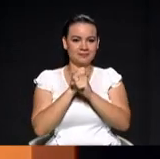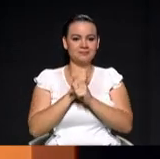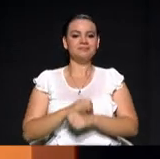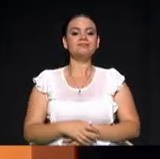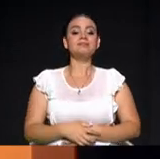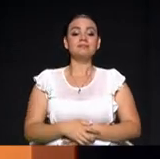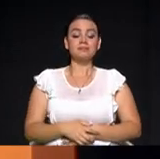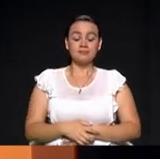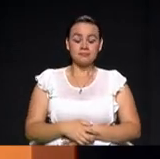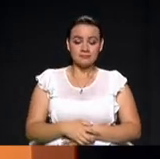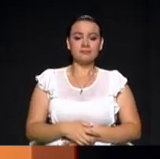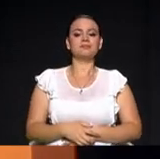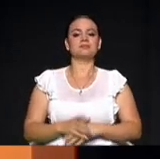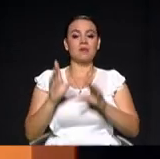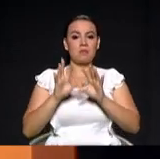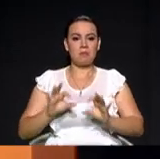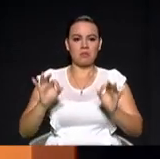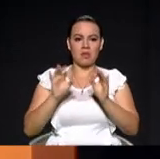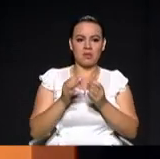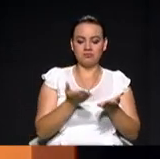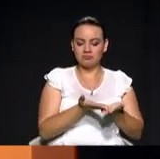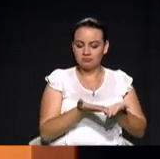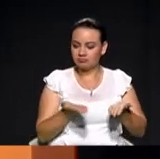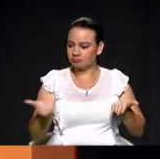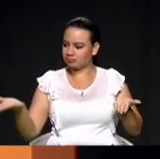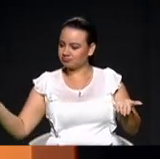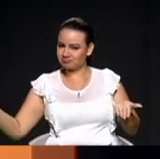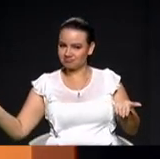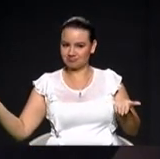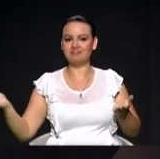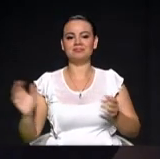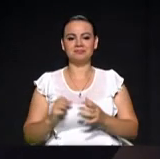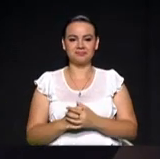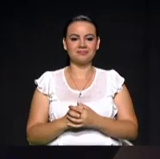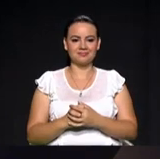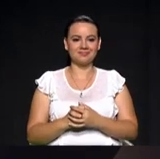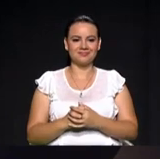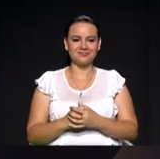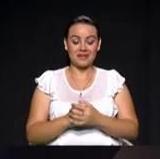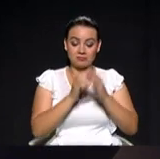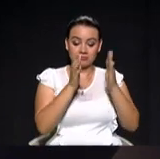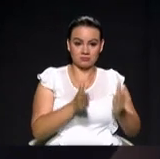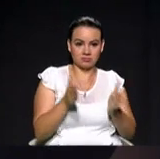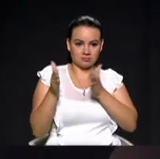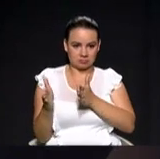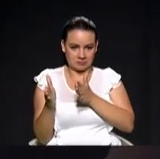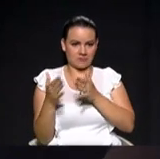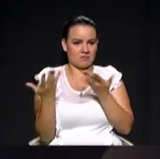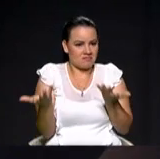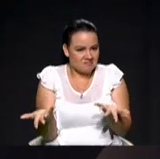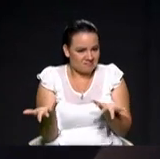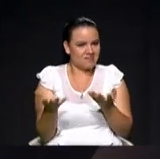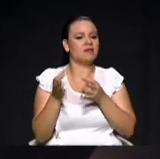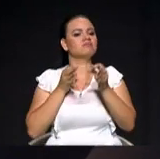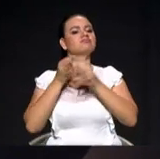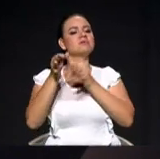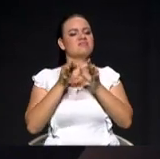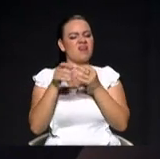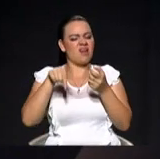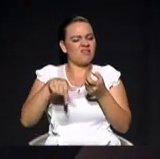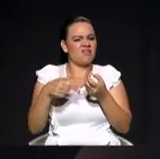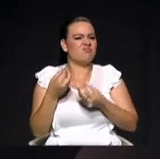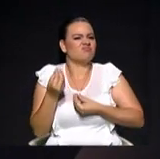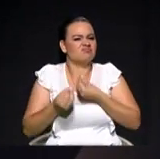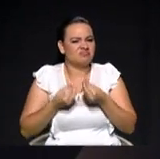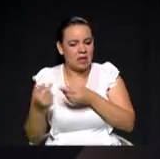importante no solamente la ubicación la disposición de los diferentes bloques primero y segundo sino que también vamos a explicar la mecánica de este debate